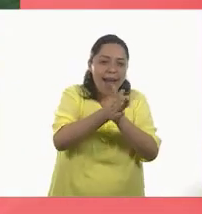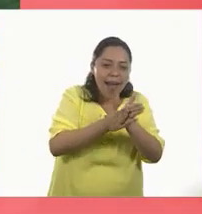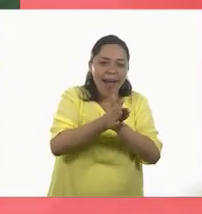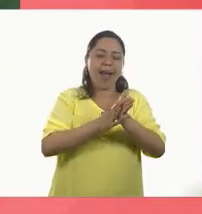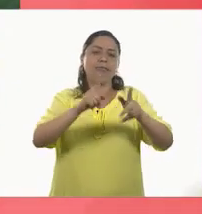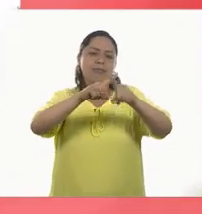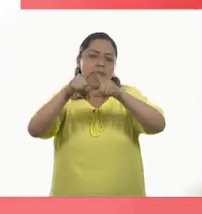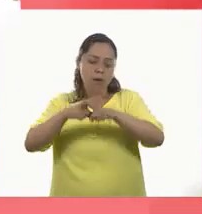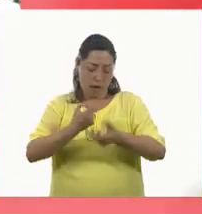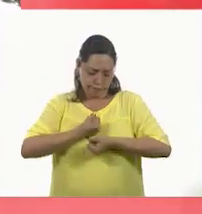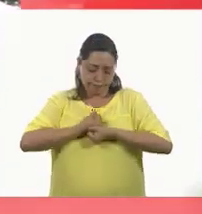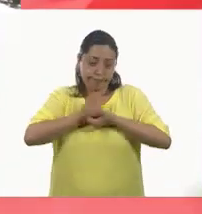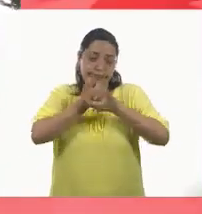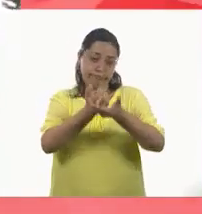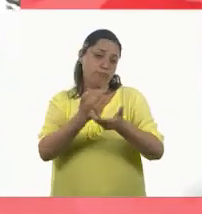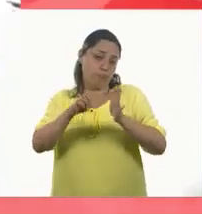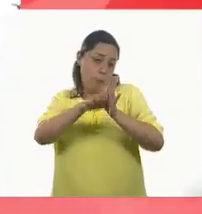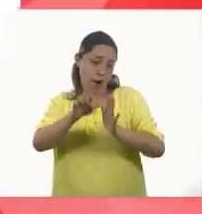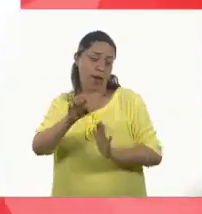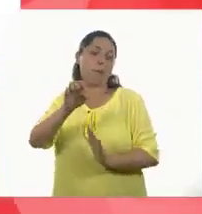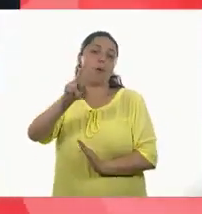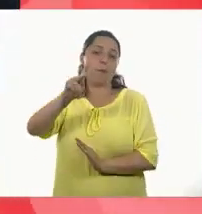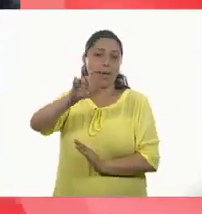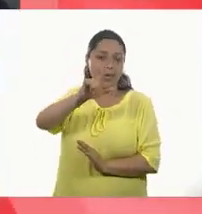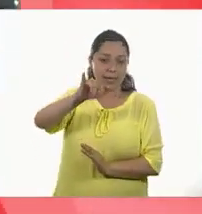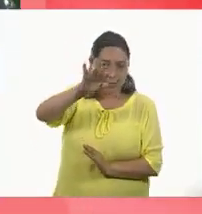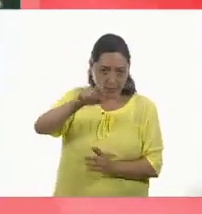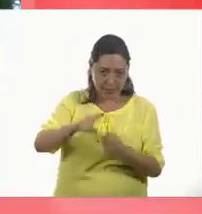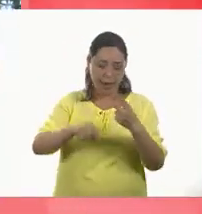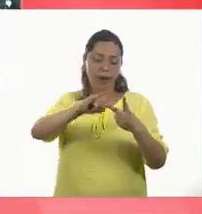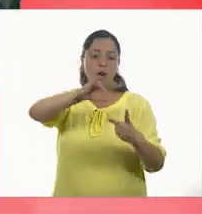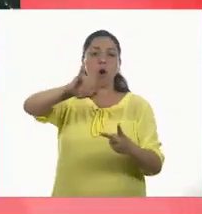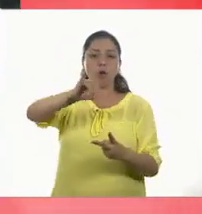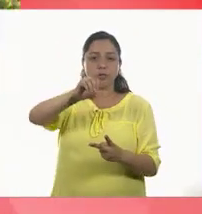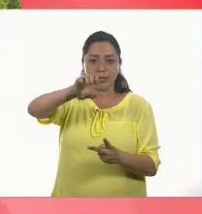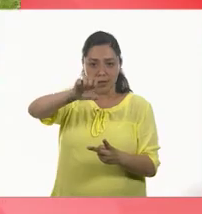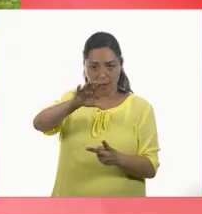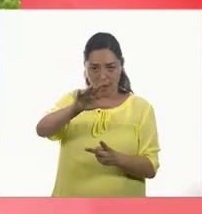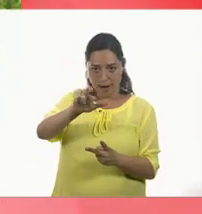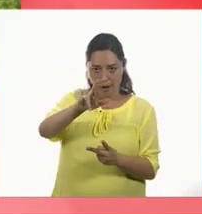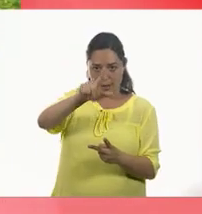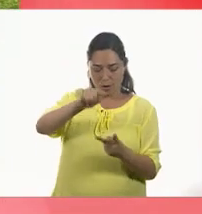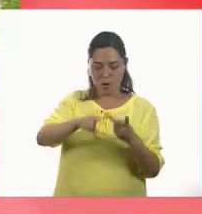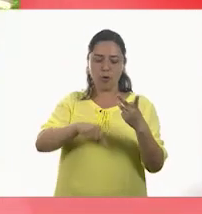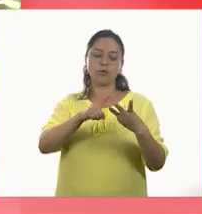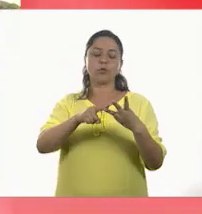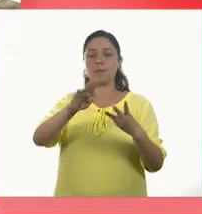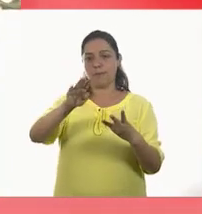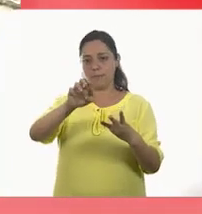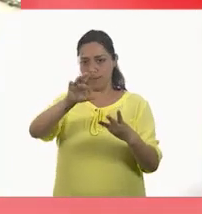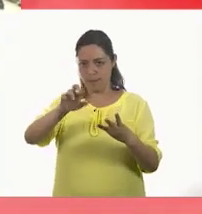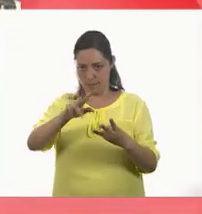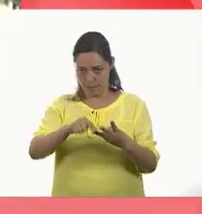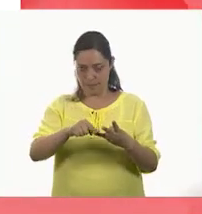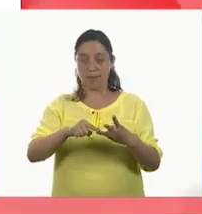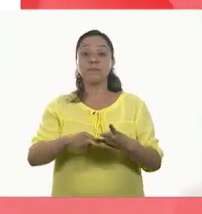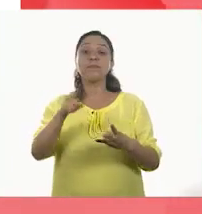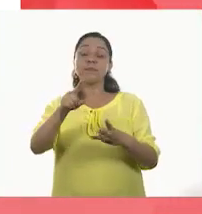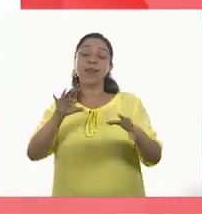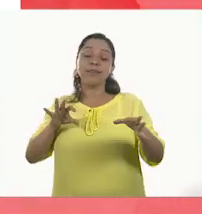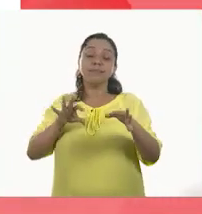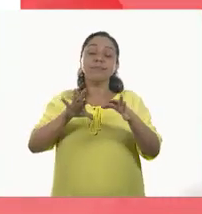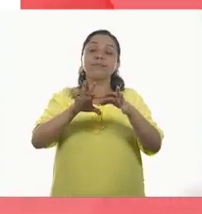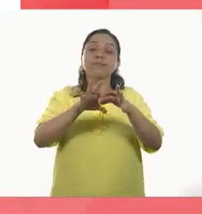de Carlos Pellicer, José Gorostiza y José Carlos Becerra. Es unirse a los tabasqueños en la